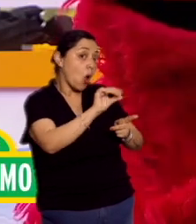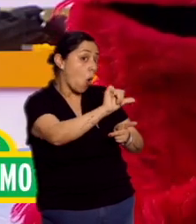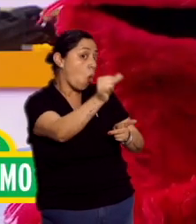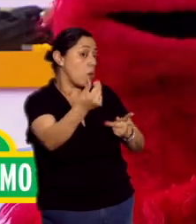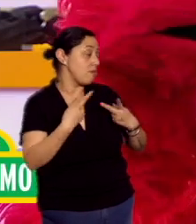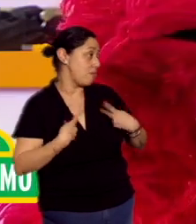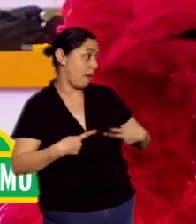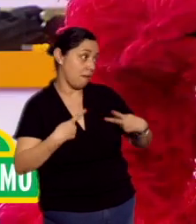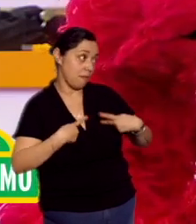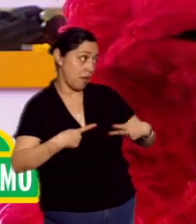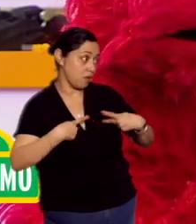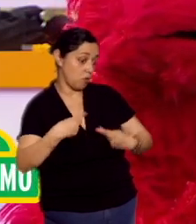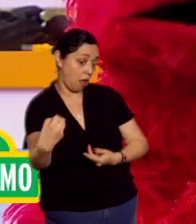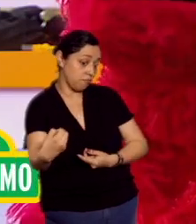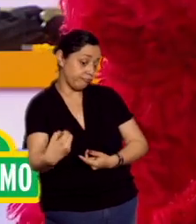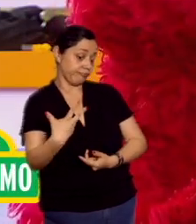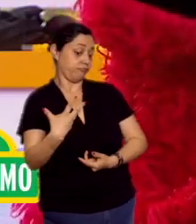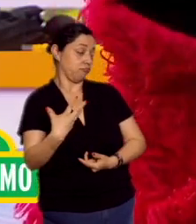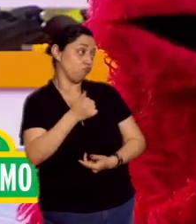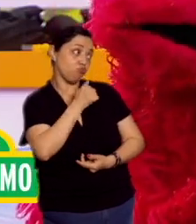esa persona no lo ha visto todavía.